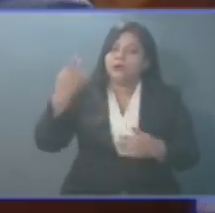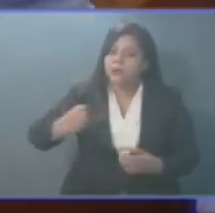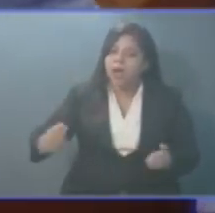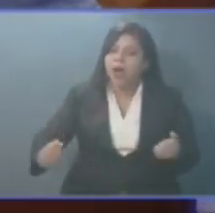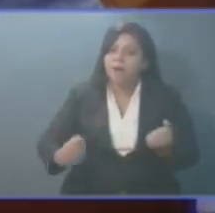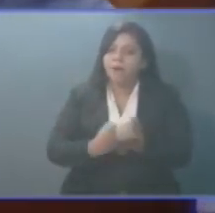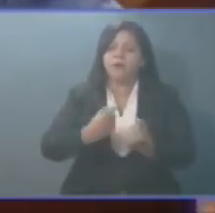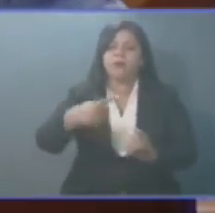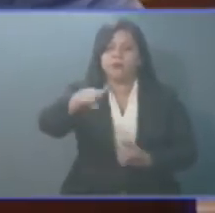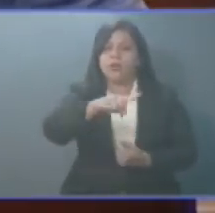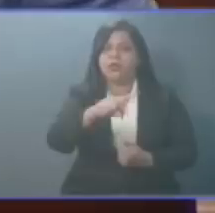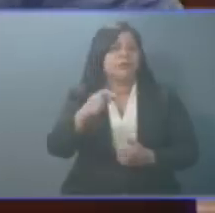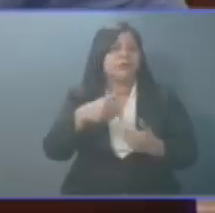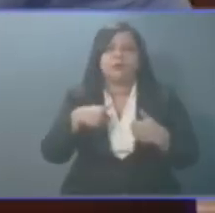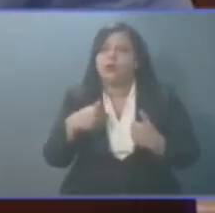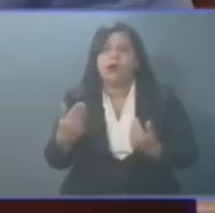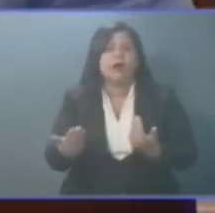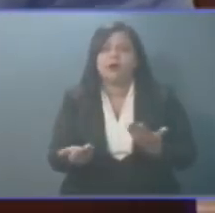muchos de ustedes.